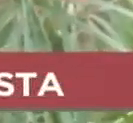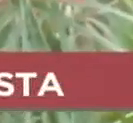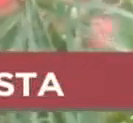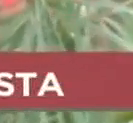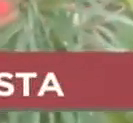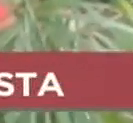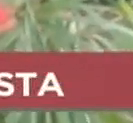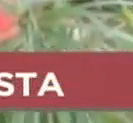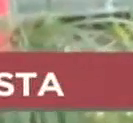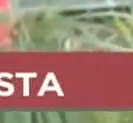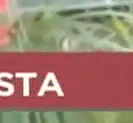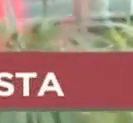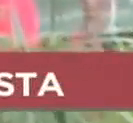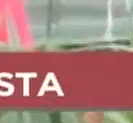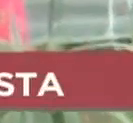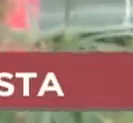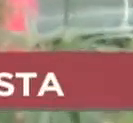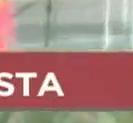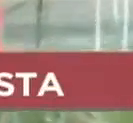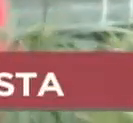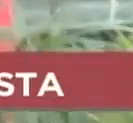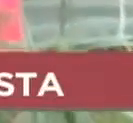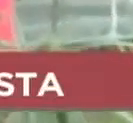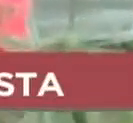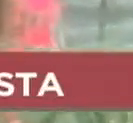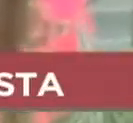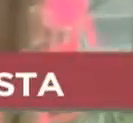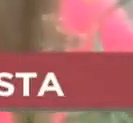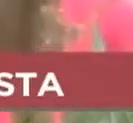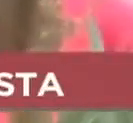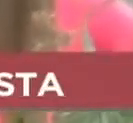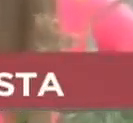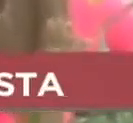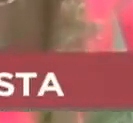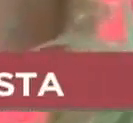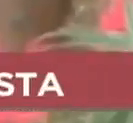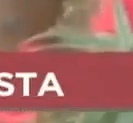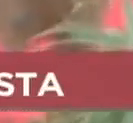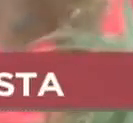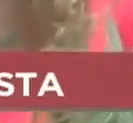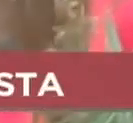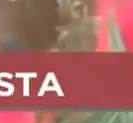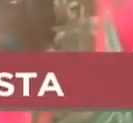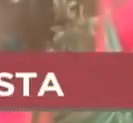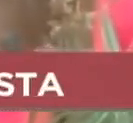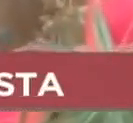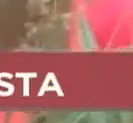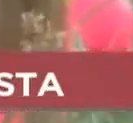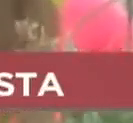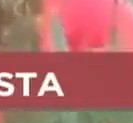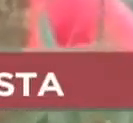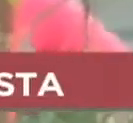través de las imágenes y lo que estamos compartiendo acá, ¿qué otros animalitos se pueden conseguir en este espacio? Tenemos zorro fénix, mapache,